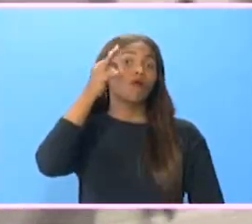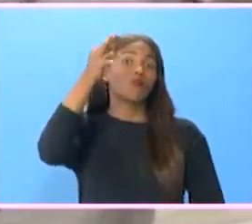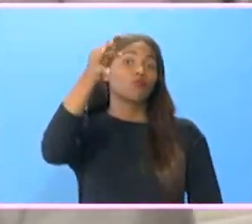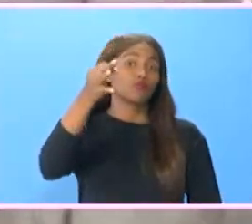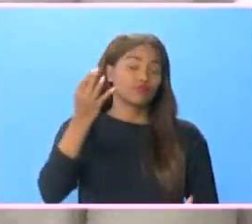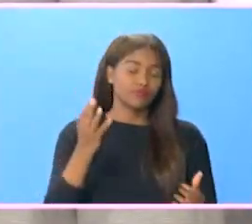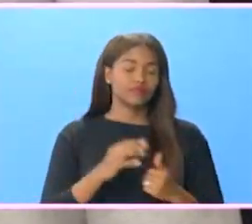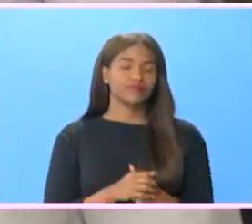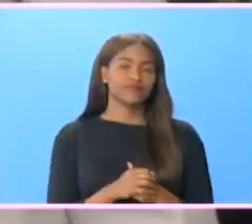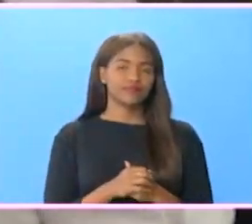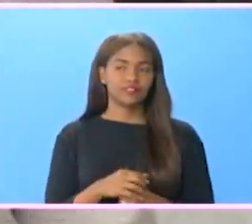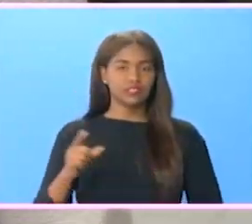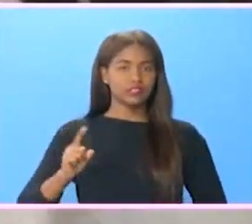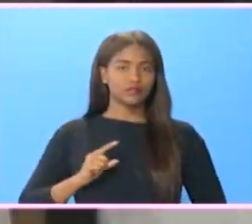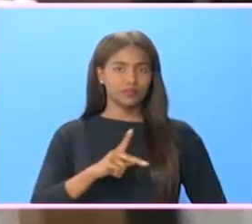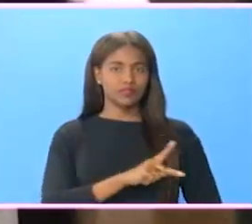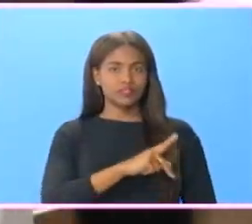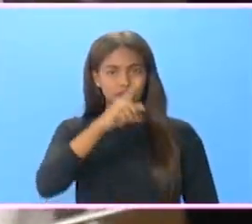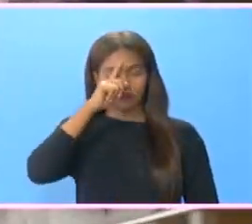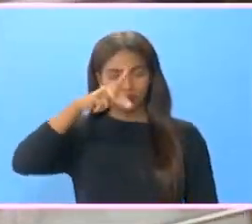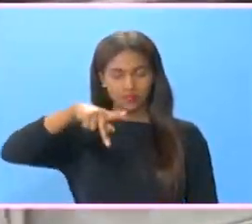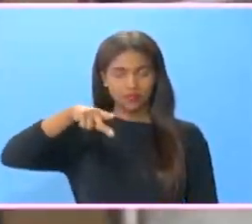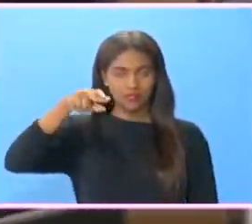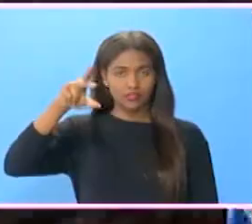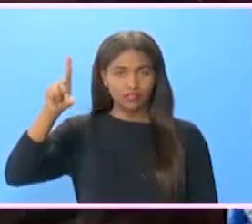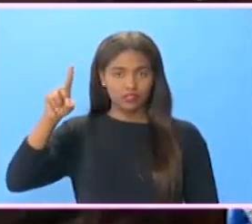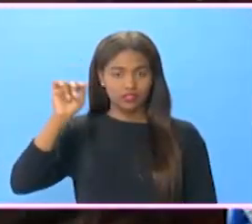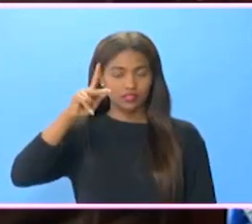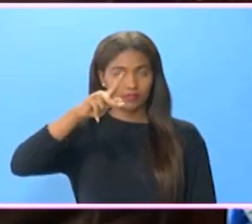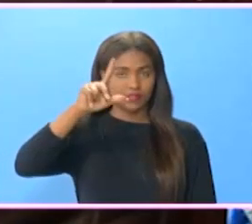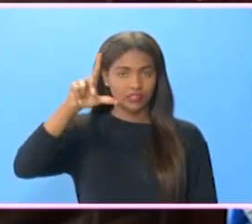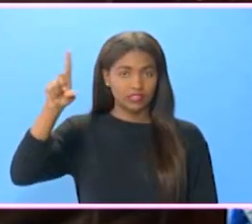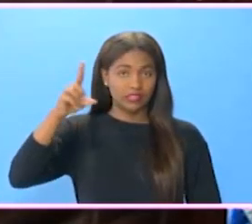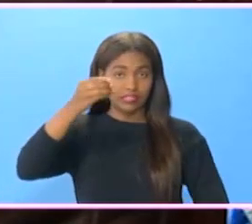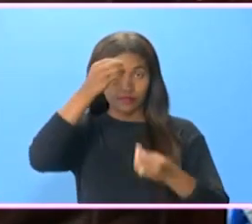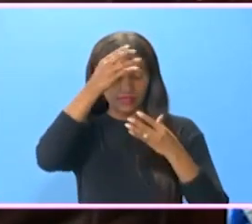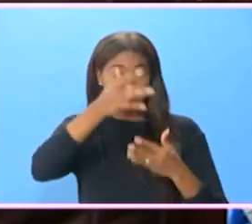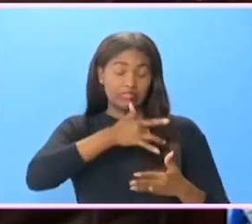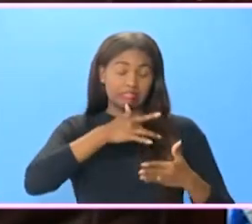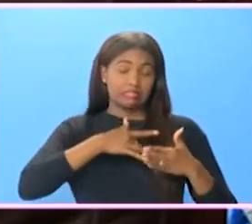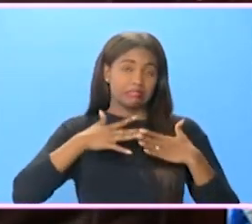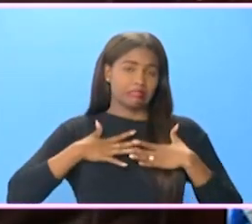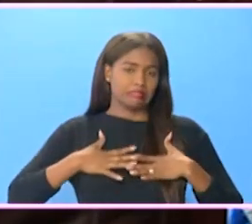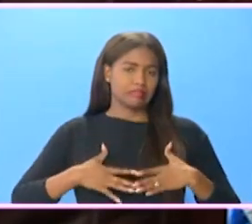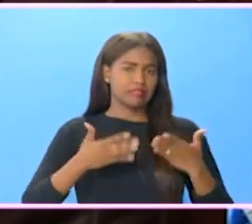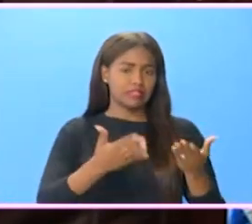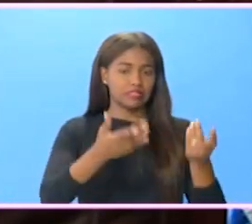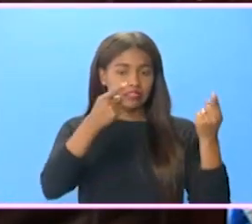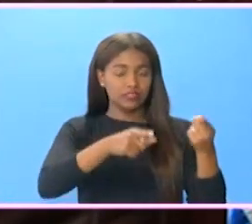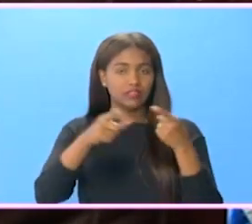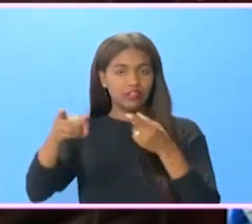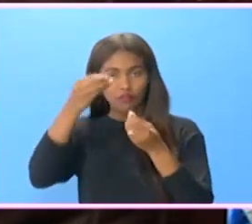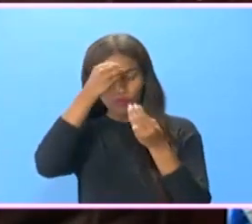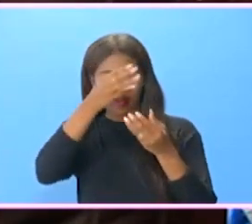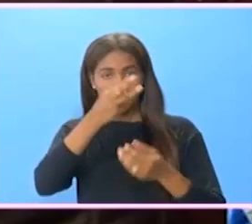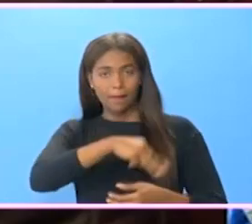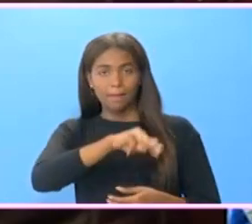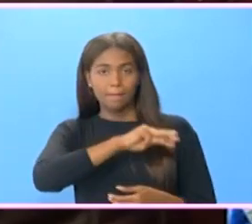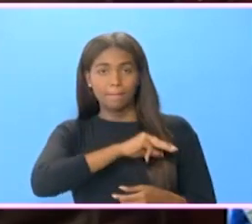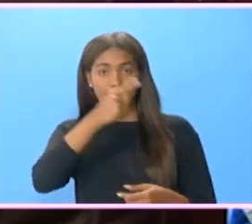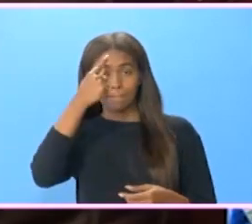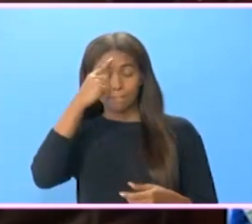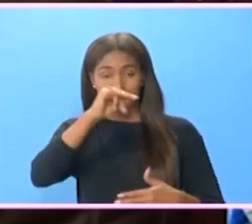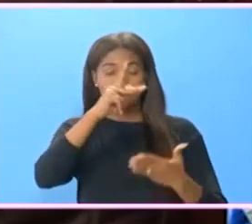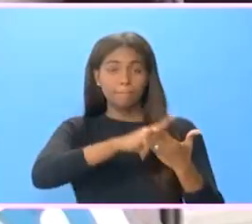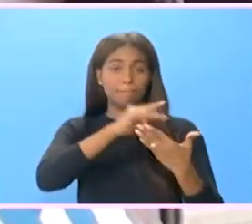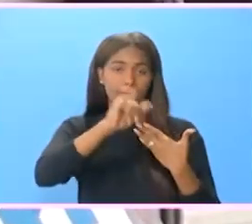Mientras que diputadas del PRD y PLD, aunque expresaron cierto recelo Ante lo dicho por el ministro, entienden que el proyecto